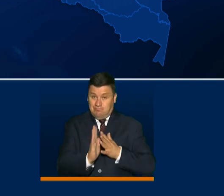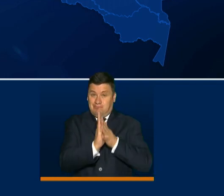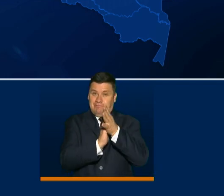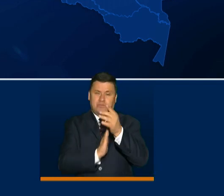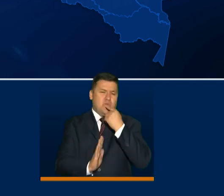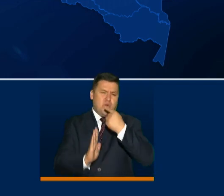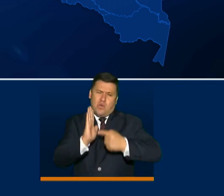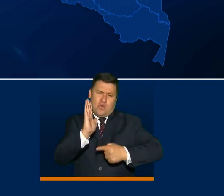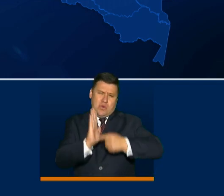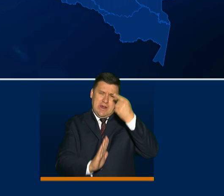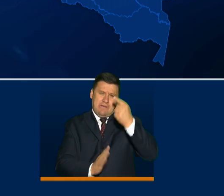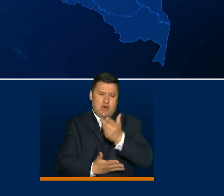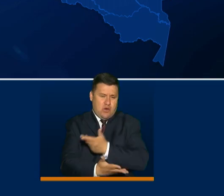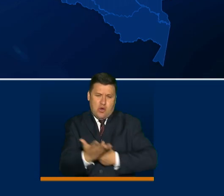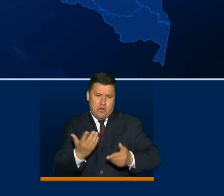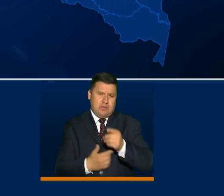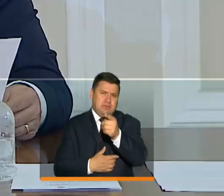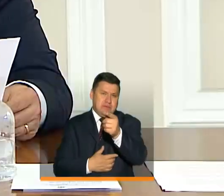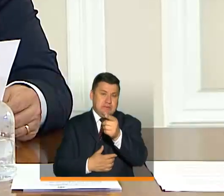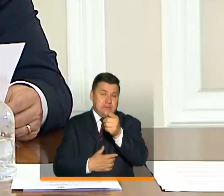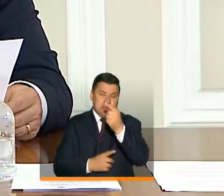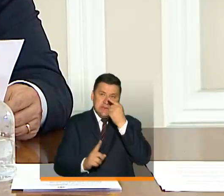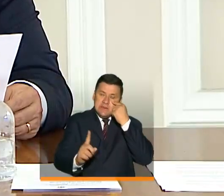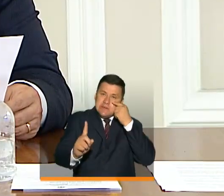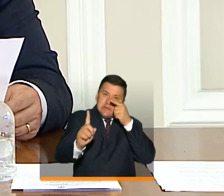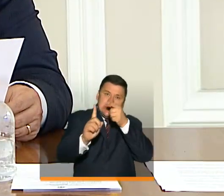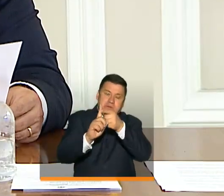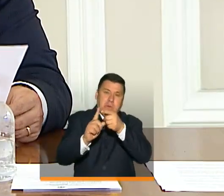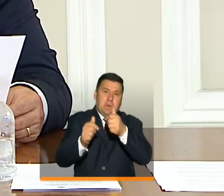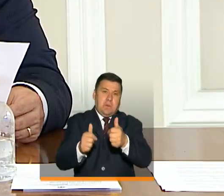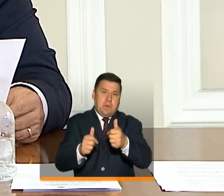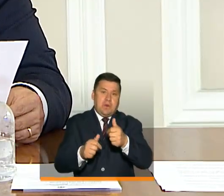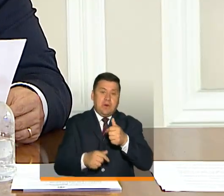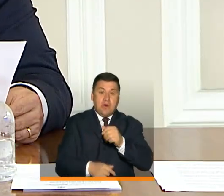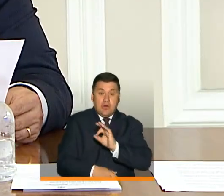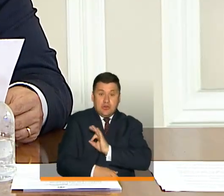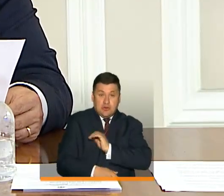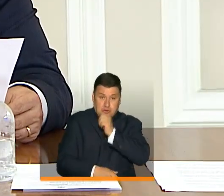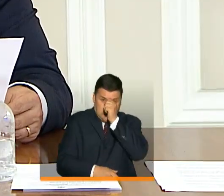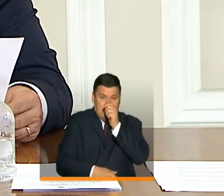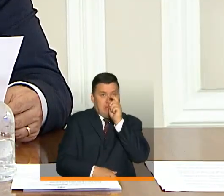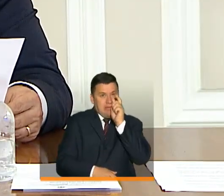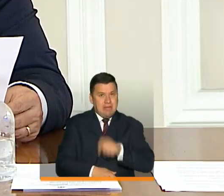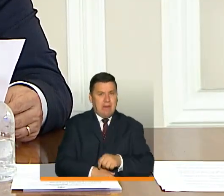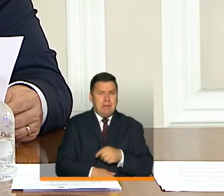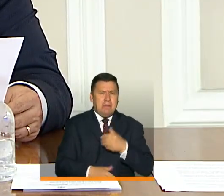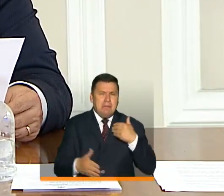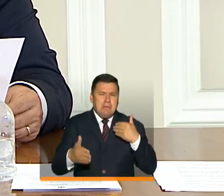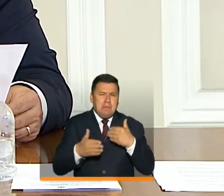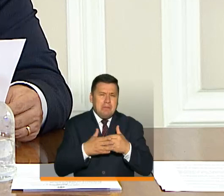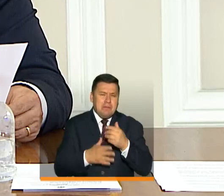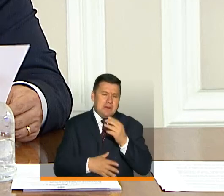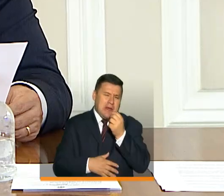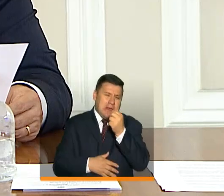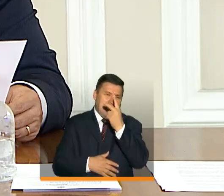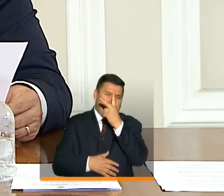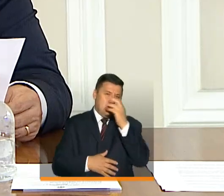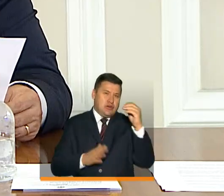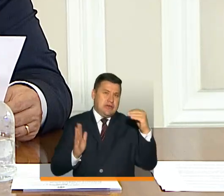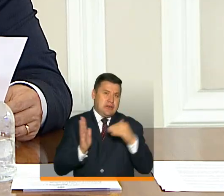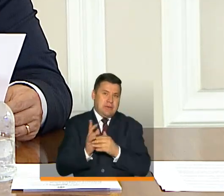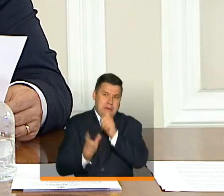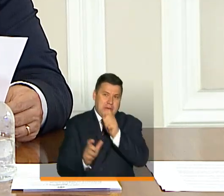de una vez compartirles a ustedes esa proyección, y es que este fin de semana debemos estar llegando a los